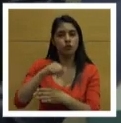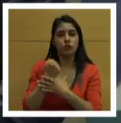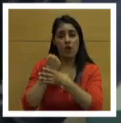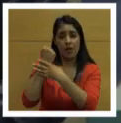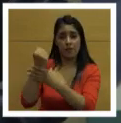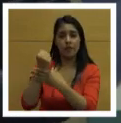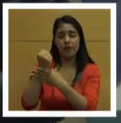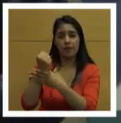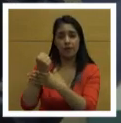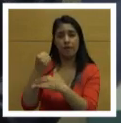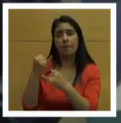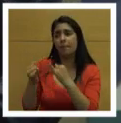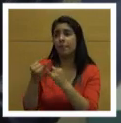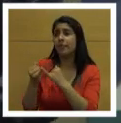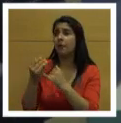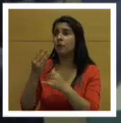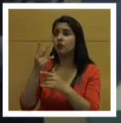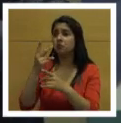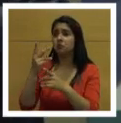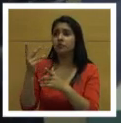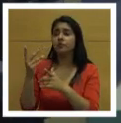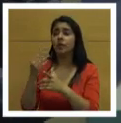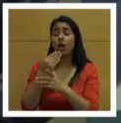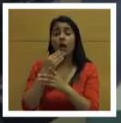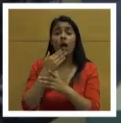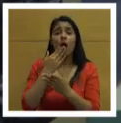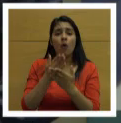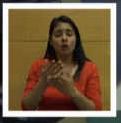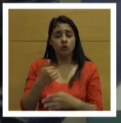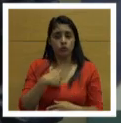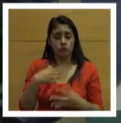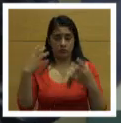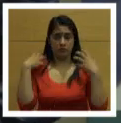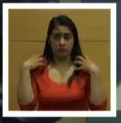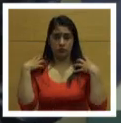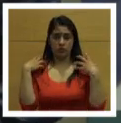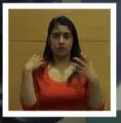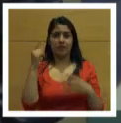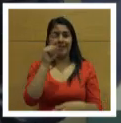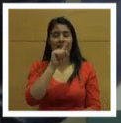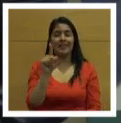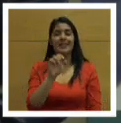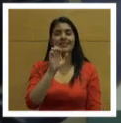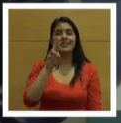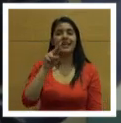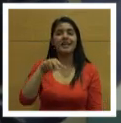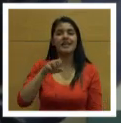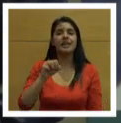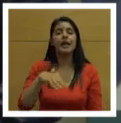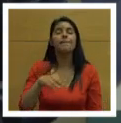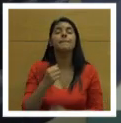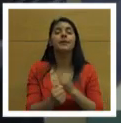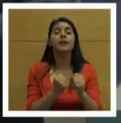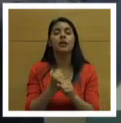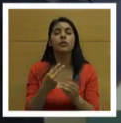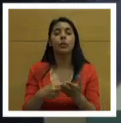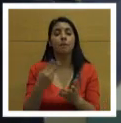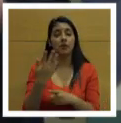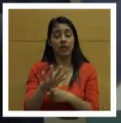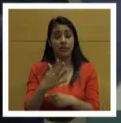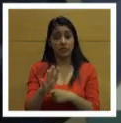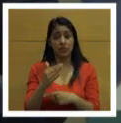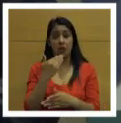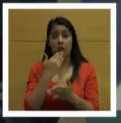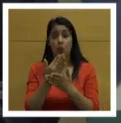se presta por la institución. Lo digo un poquito porque cuando a mí me tocó llegar al Servicio Nacional de la Mujer en el año 2015, como cuando uno